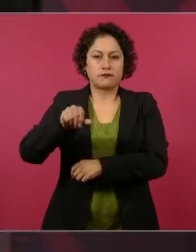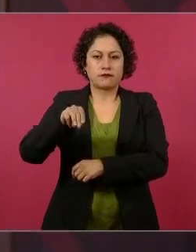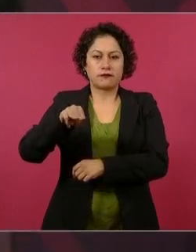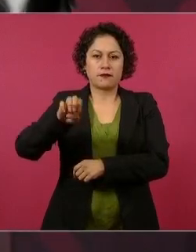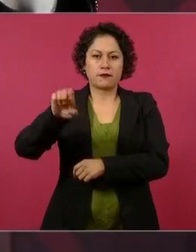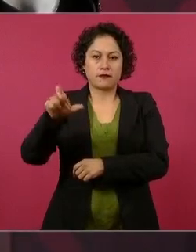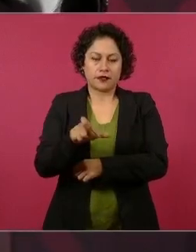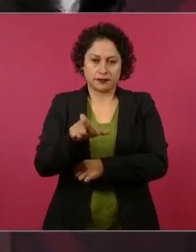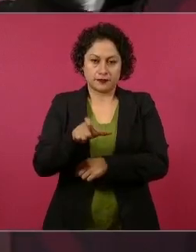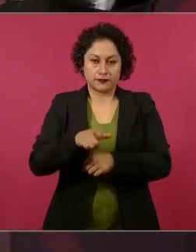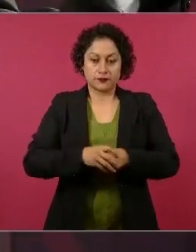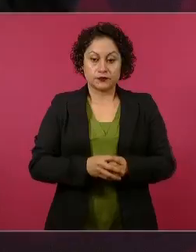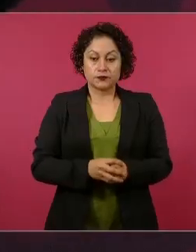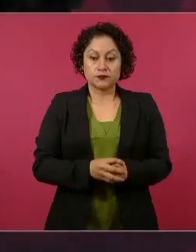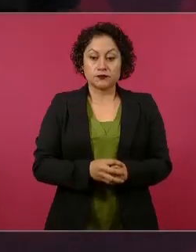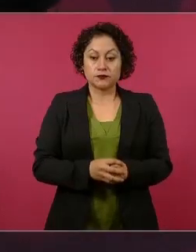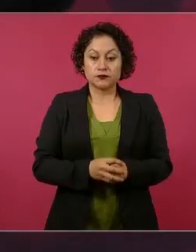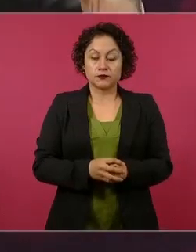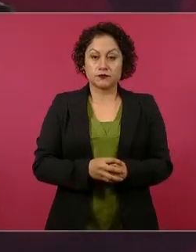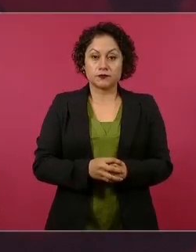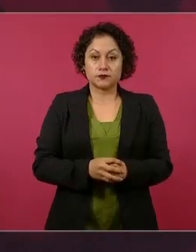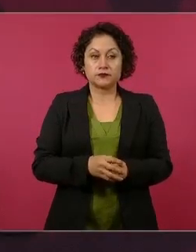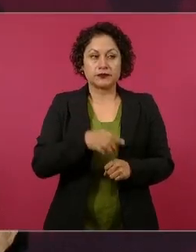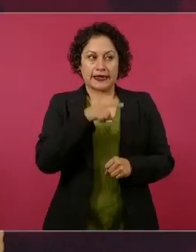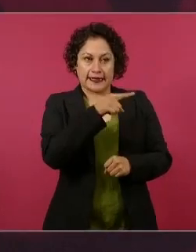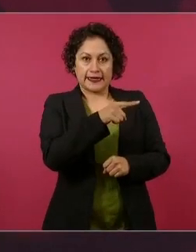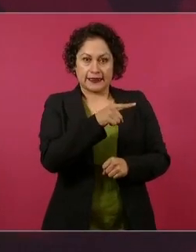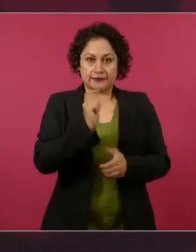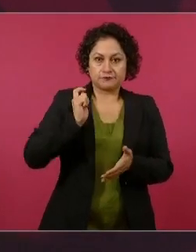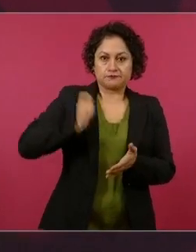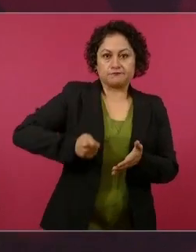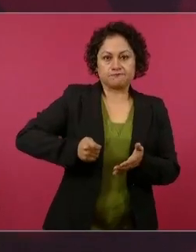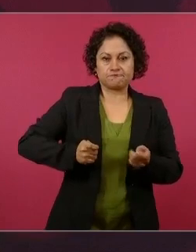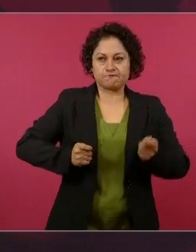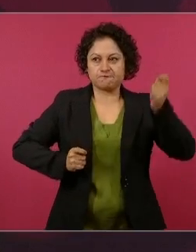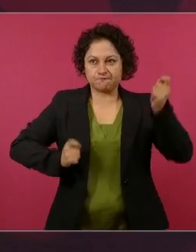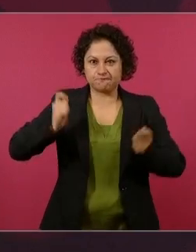y lo gana Roberto Hernández.